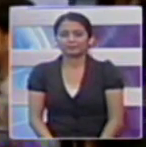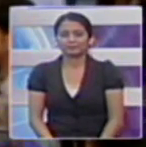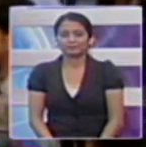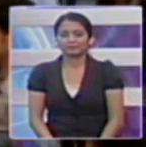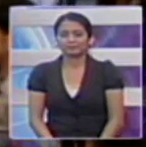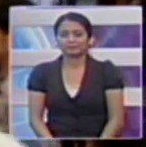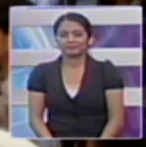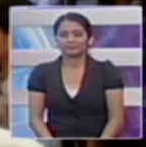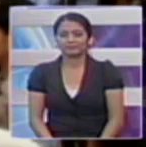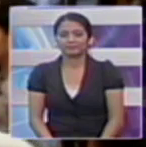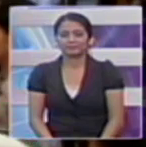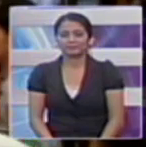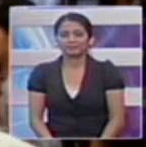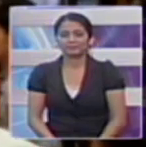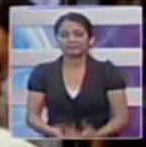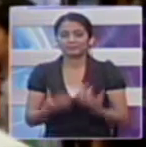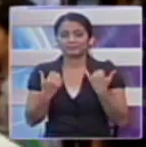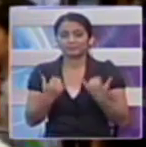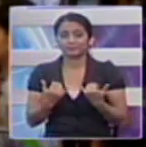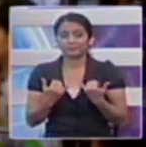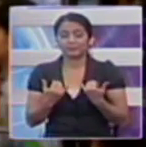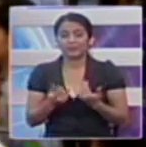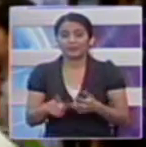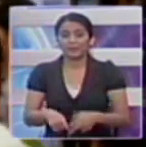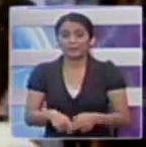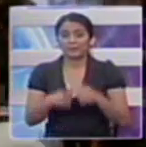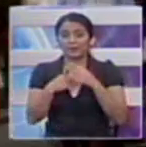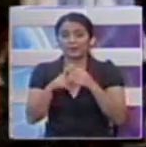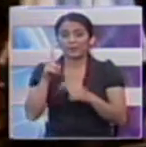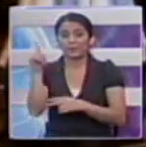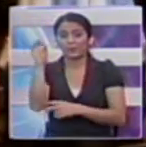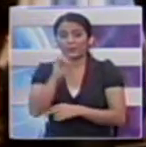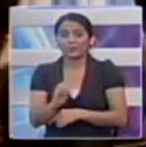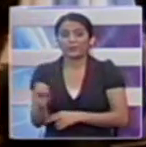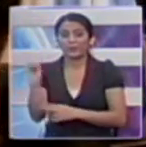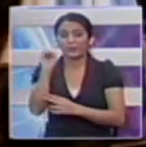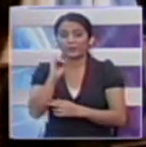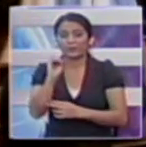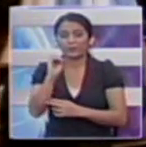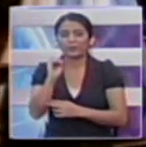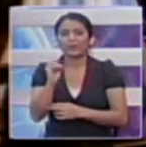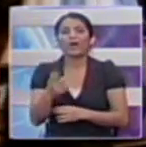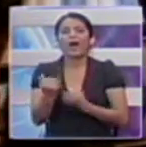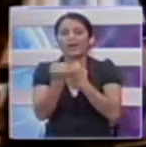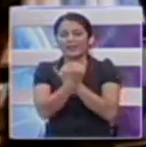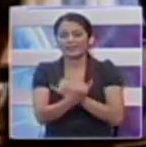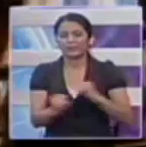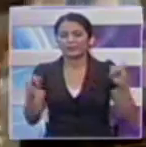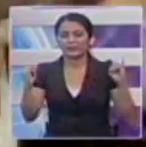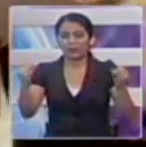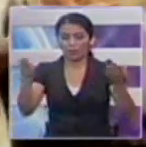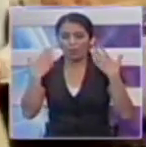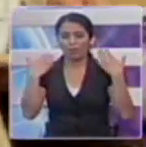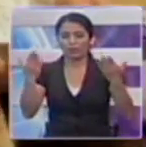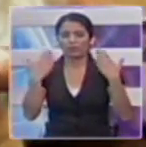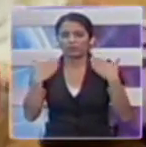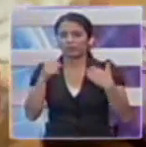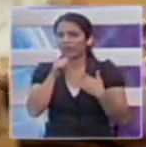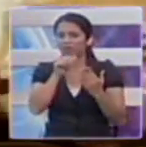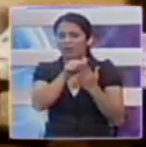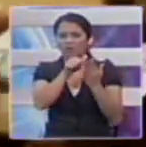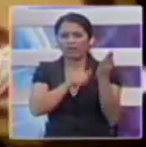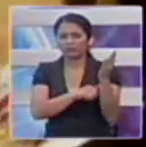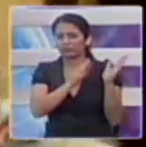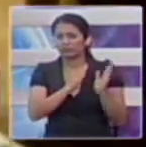Las retretas darán inicio este 1 de octubre a la celebración por un aniversario más de la independencia de Guayaquil. La agenda de actividades la dio a conocer